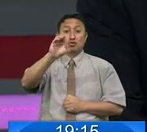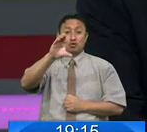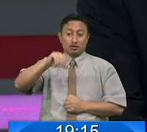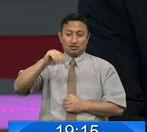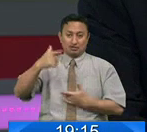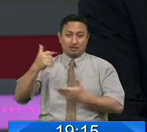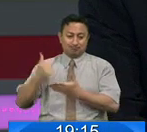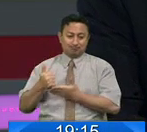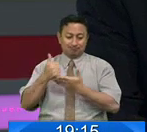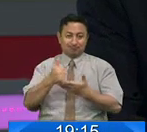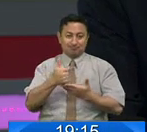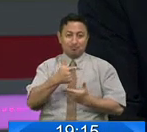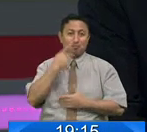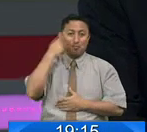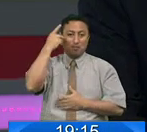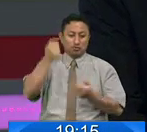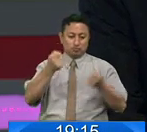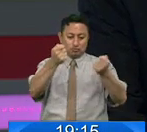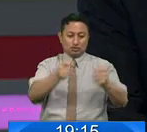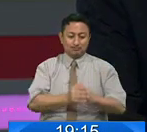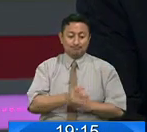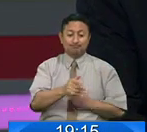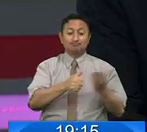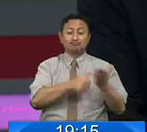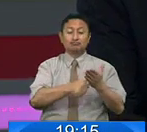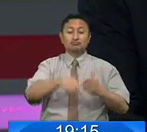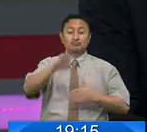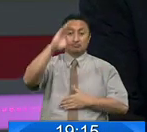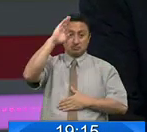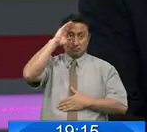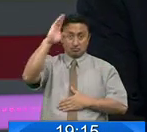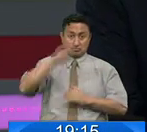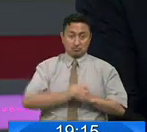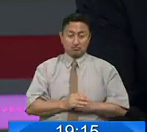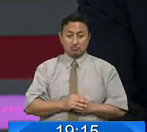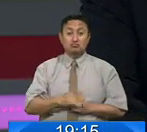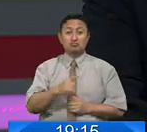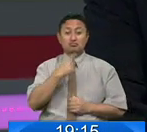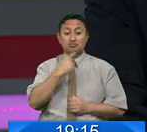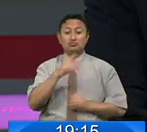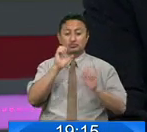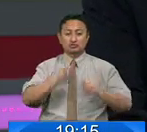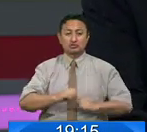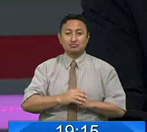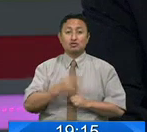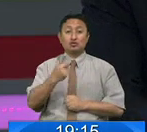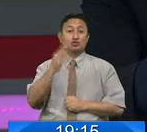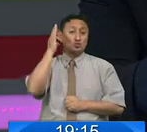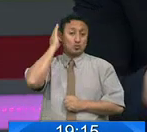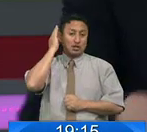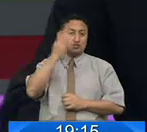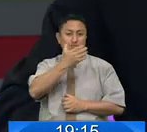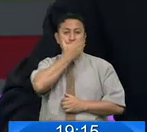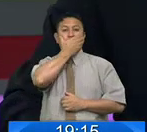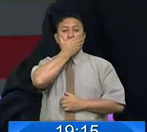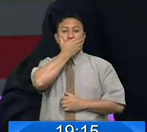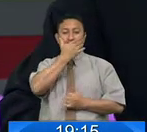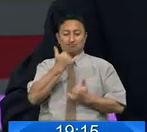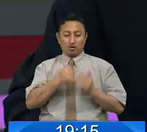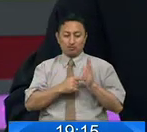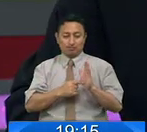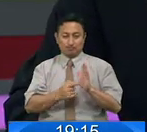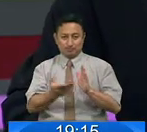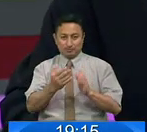entregada a sus padres la ministra gobierno maría paula romo confirmó que fue secuestrada por dos mujeres la historia que